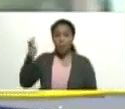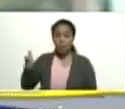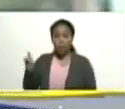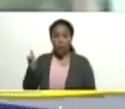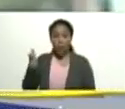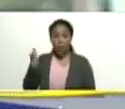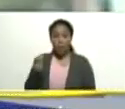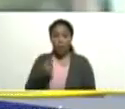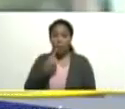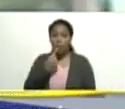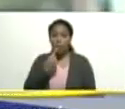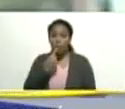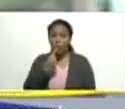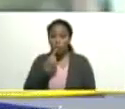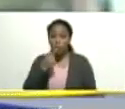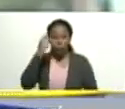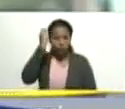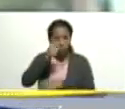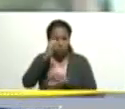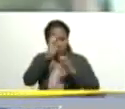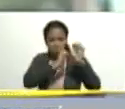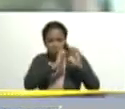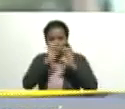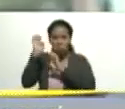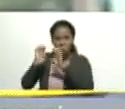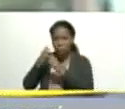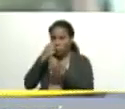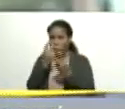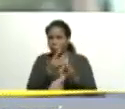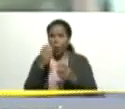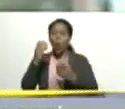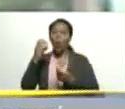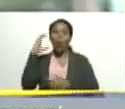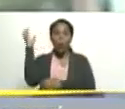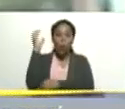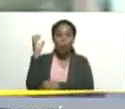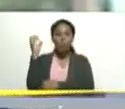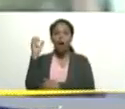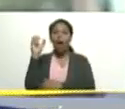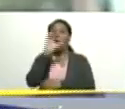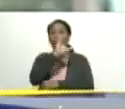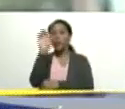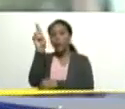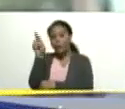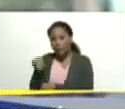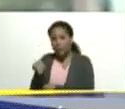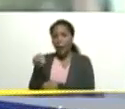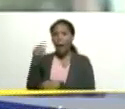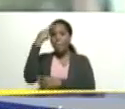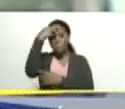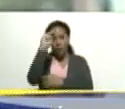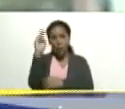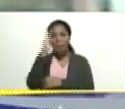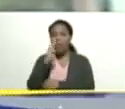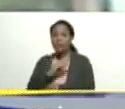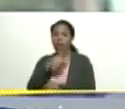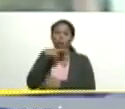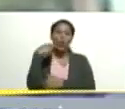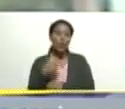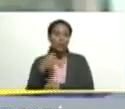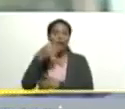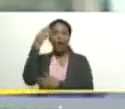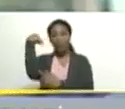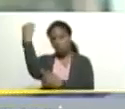de marca mundial, invitados de Colombia, Costa Rica, México, Brasil, Rusia, Italia,